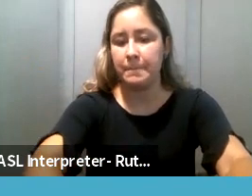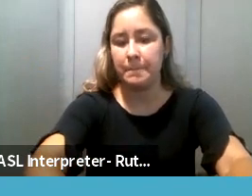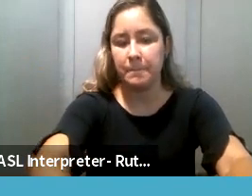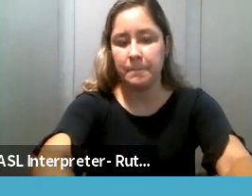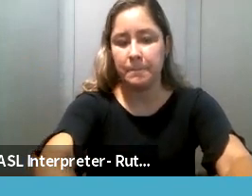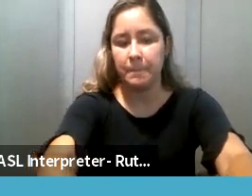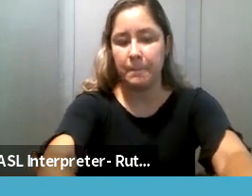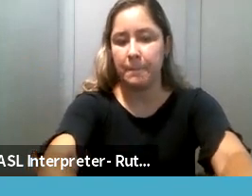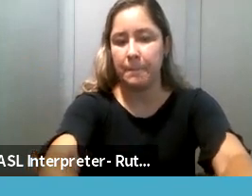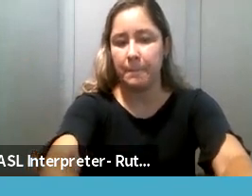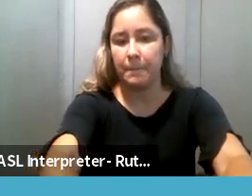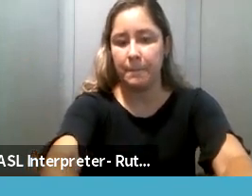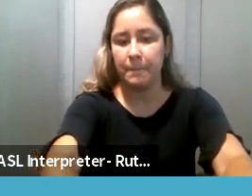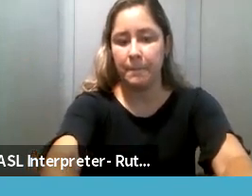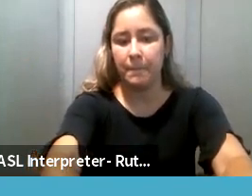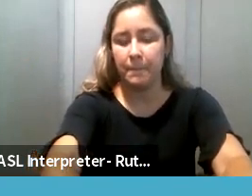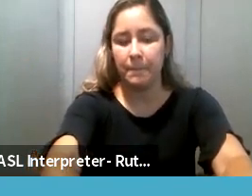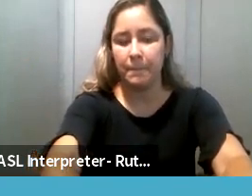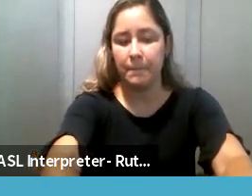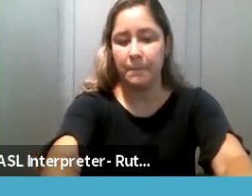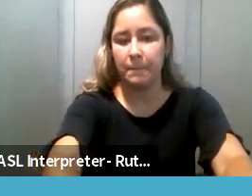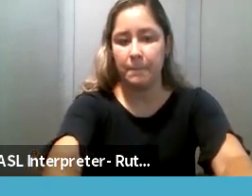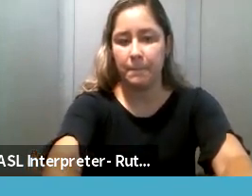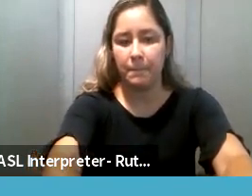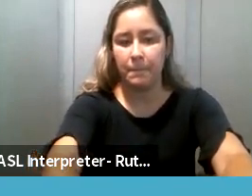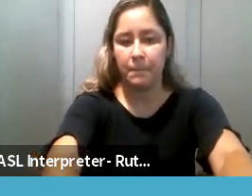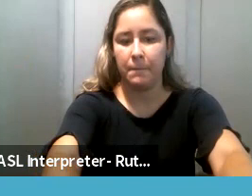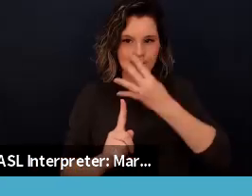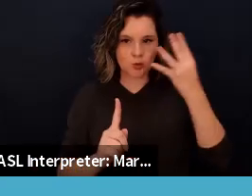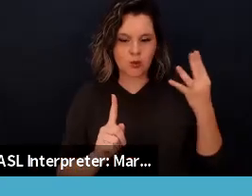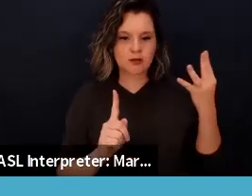uno de los campeones de nuestra comunidad inmigrante